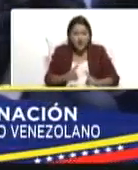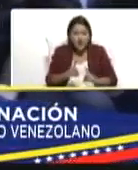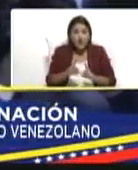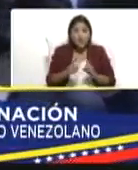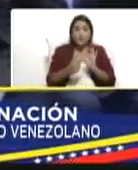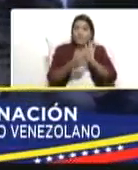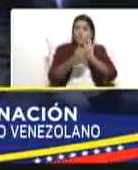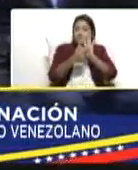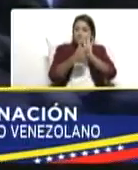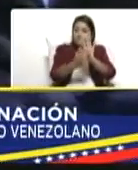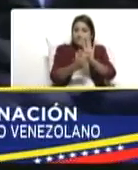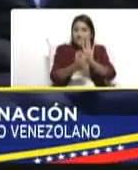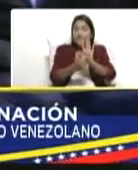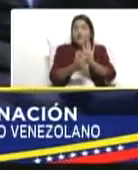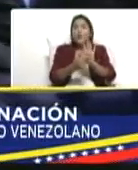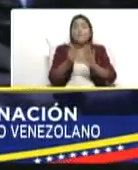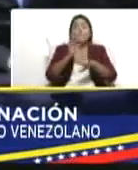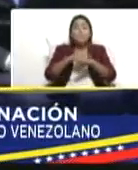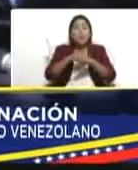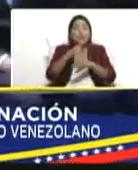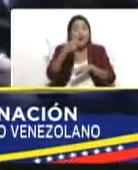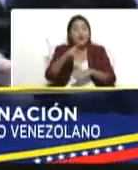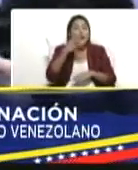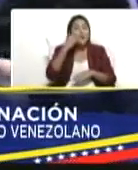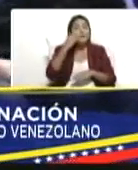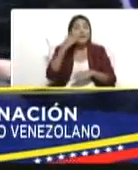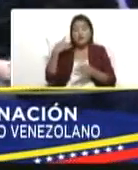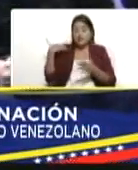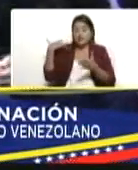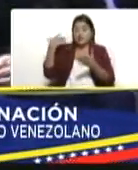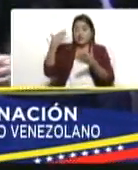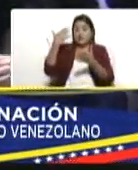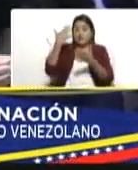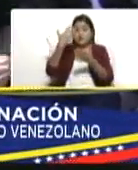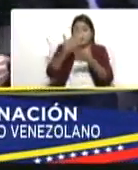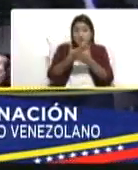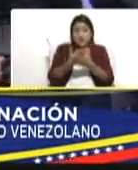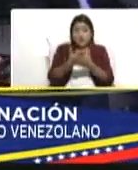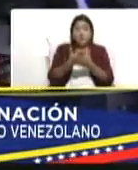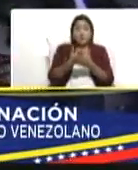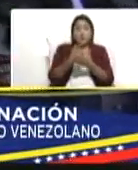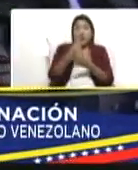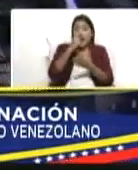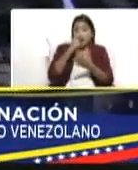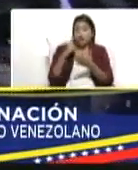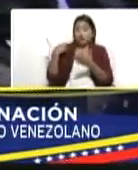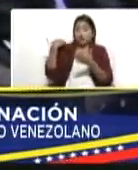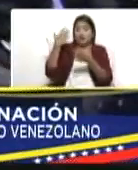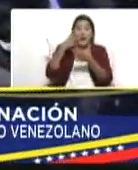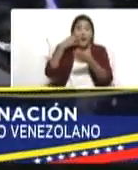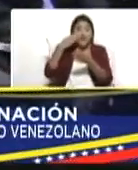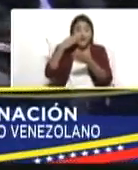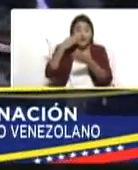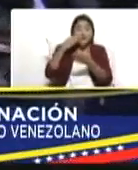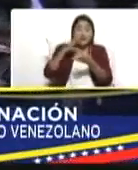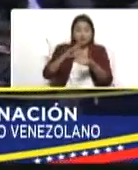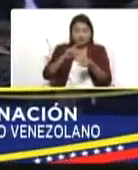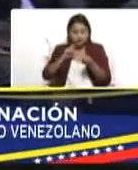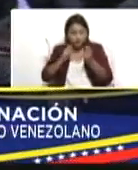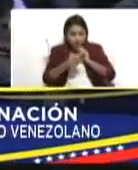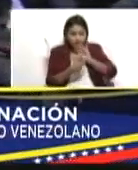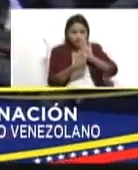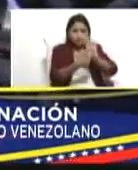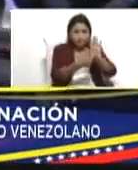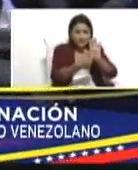expectativas a partir de la experiencia acumulada Durante los últimos 365 días por eso es como una